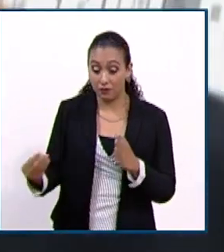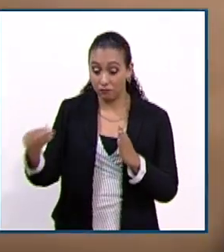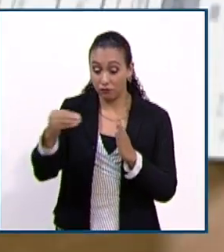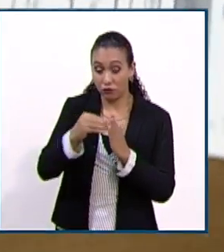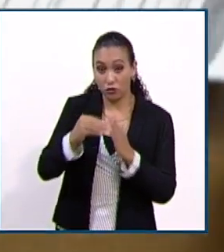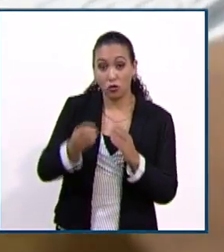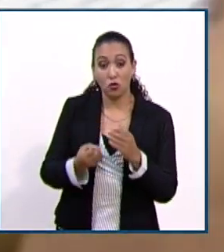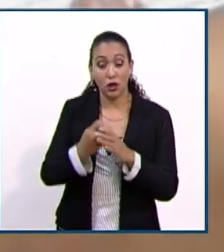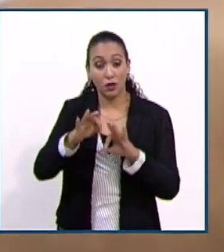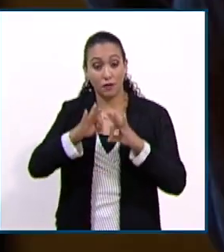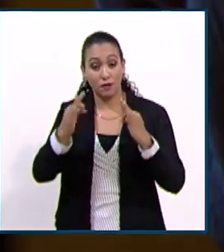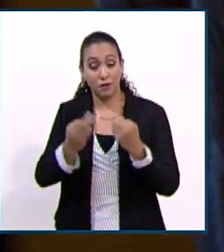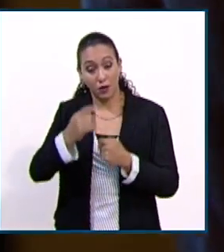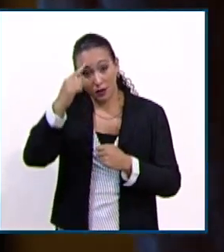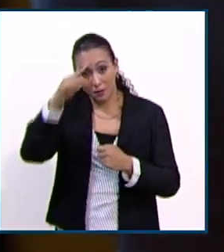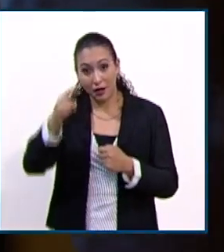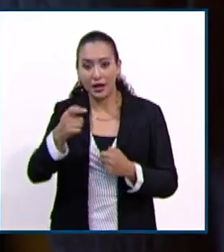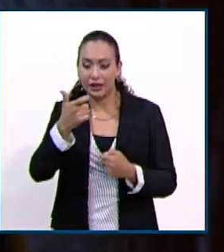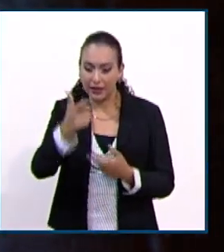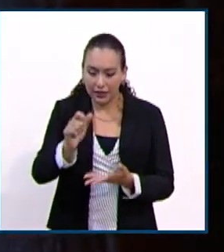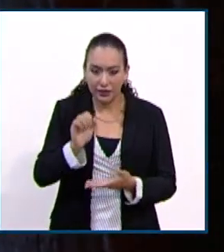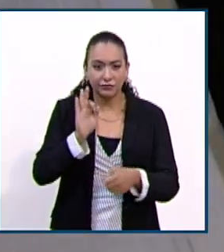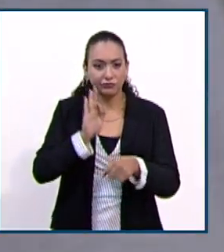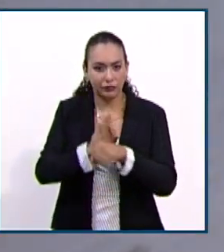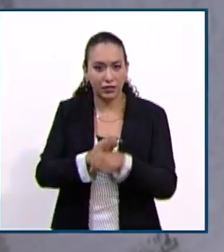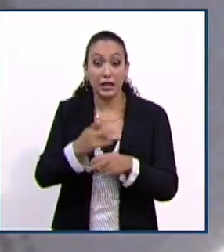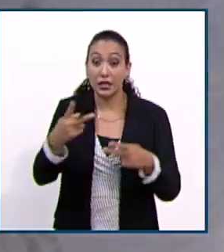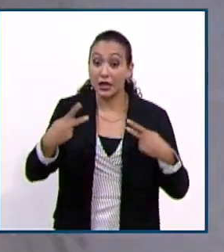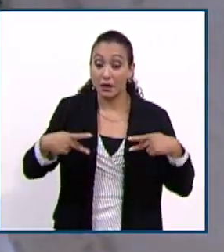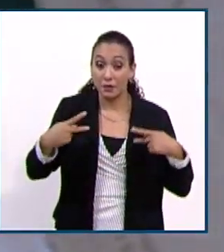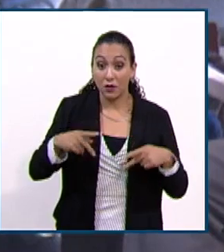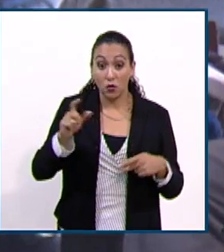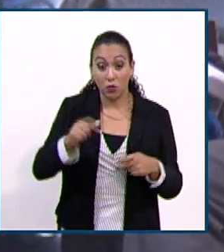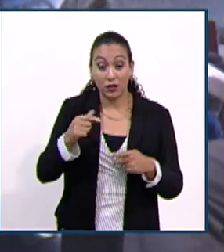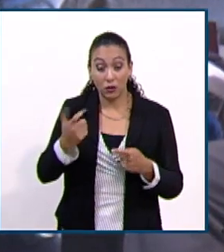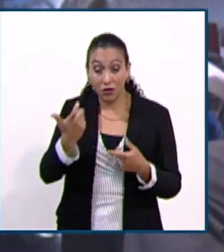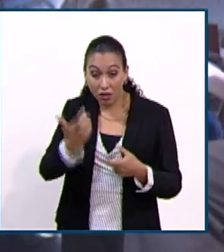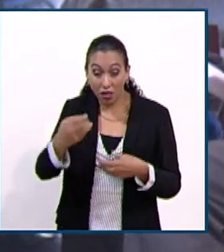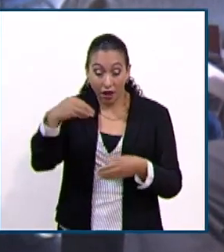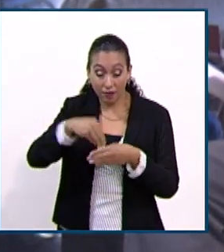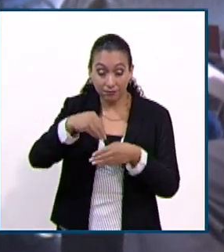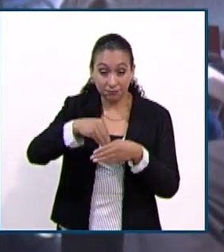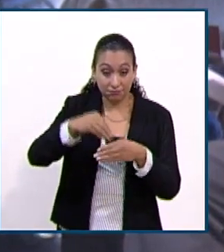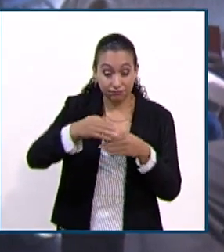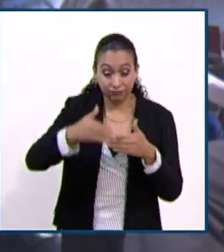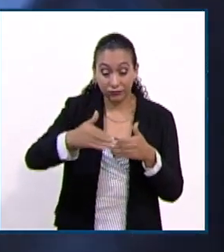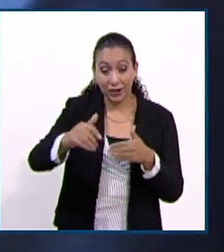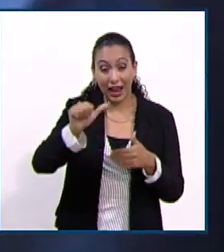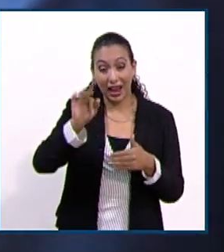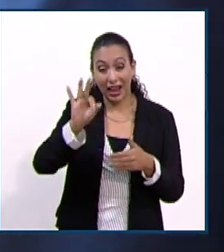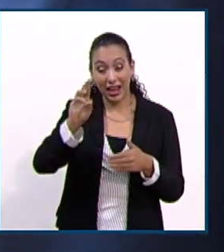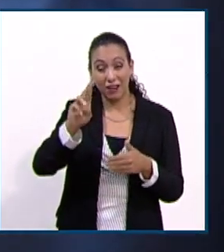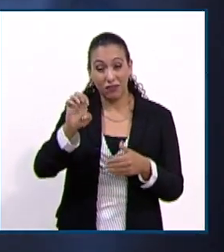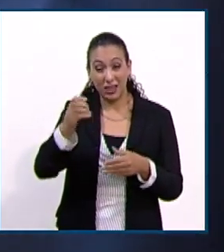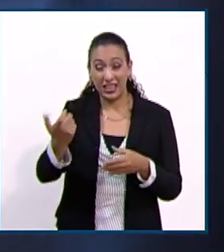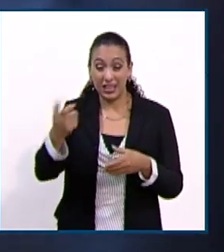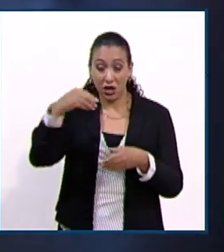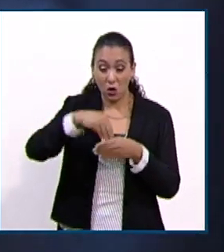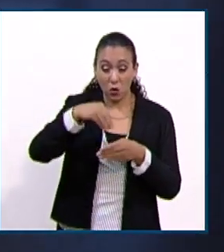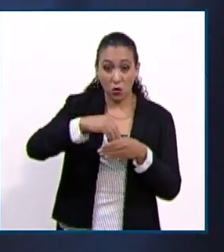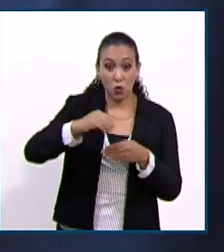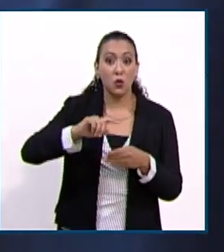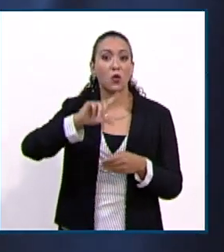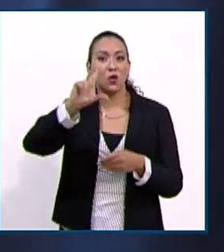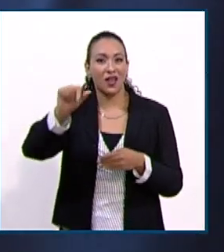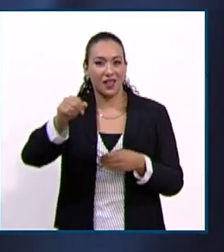lograr la protección de los recursos que el trabajador obtendrá en su retiro, por lo que las AFORES deben cobrar comisiones en niveles similares a